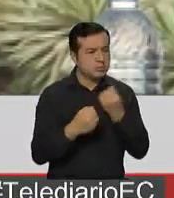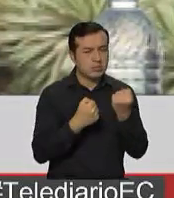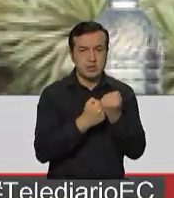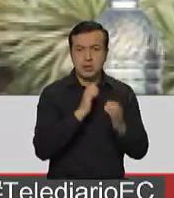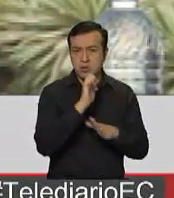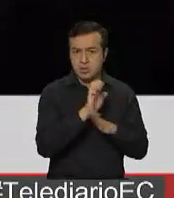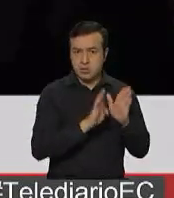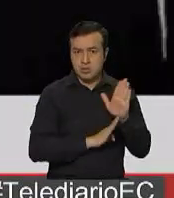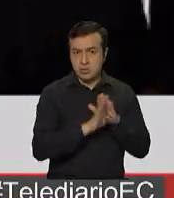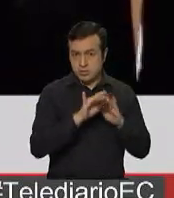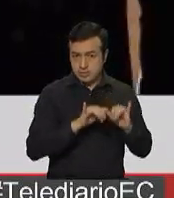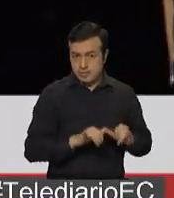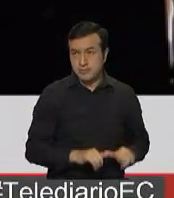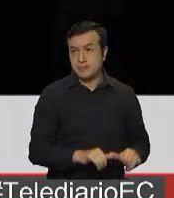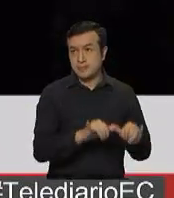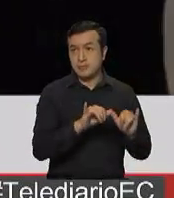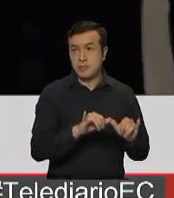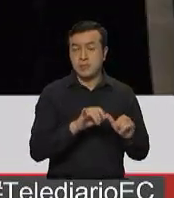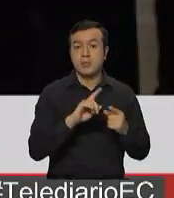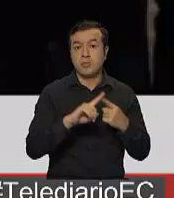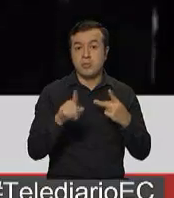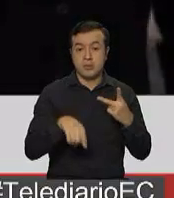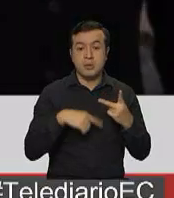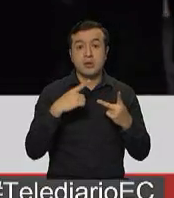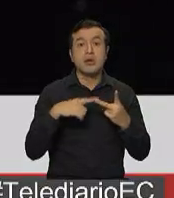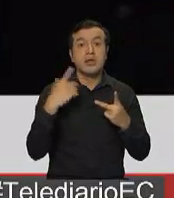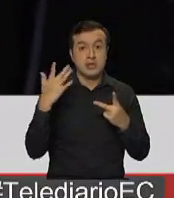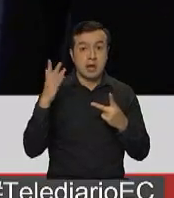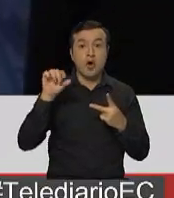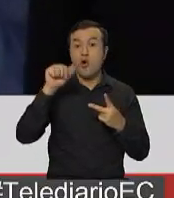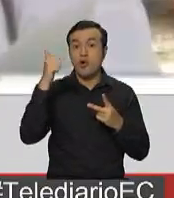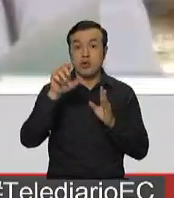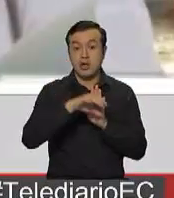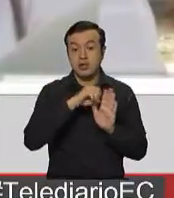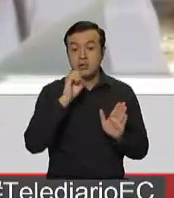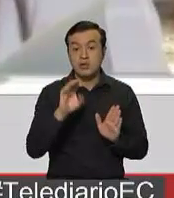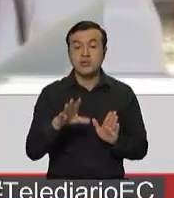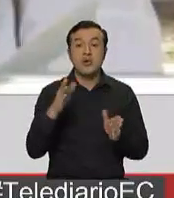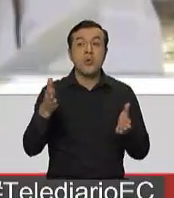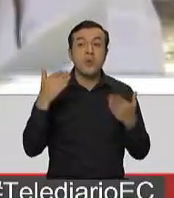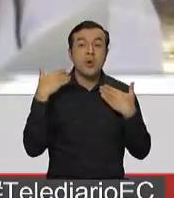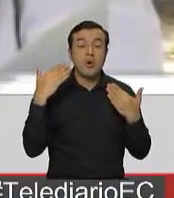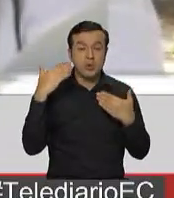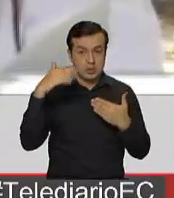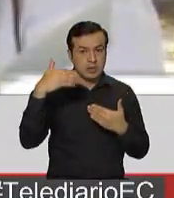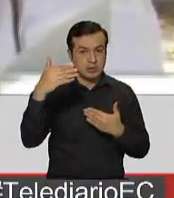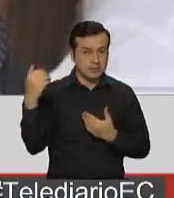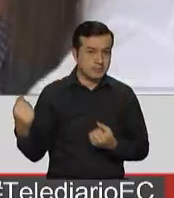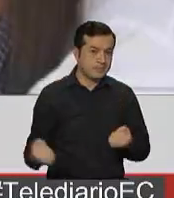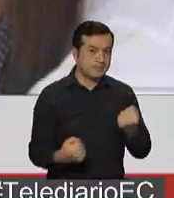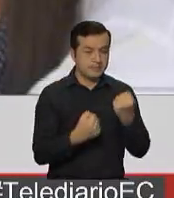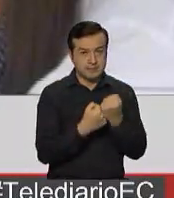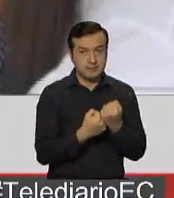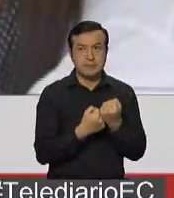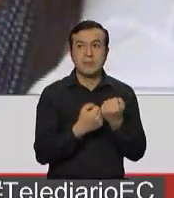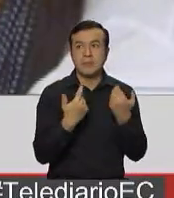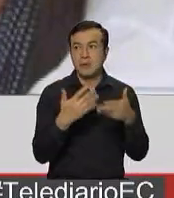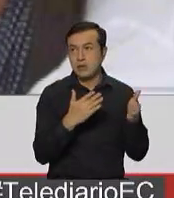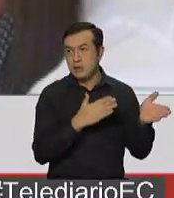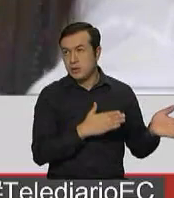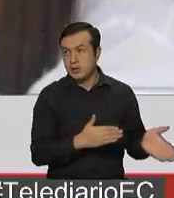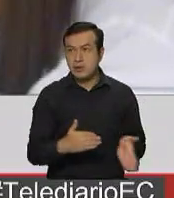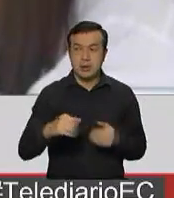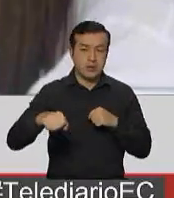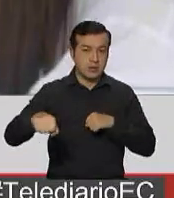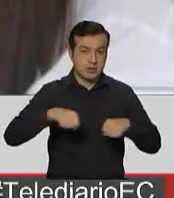salir adelante. Otra donación para Guayaquil ya está en el país y llegará al puerto principal en los próximos días. Estamos haciendo un